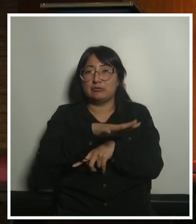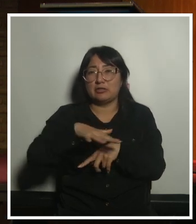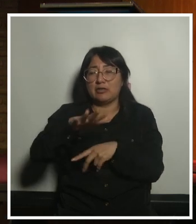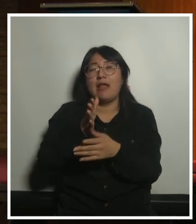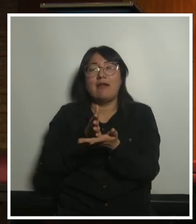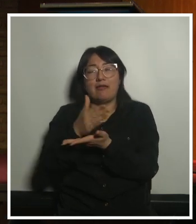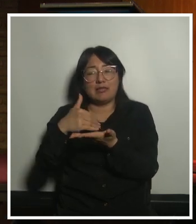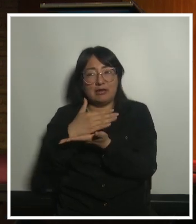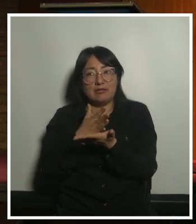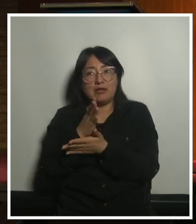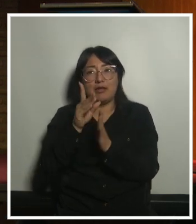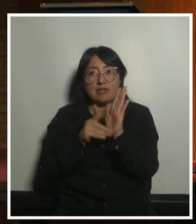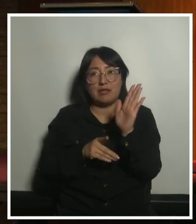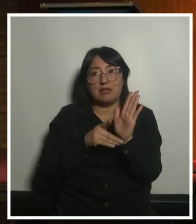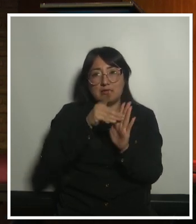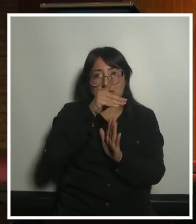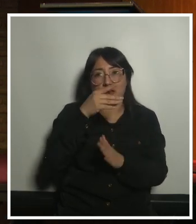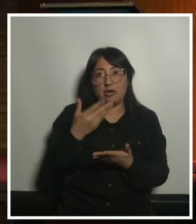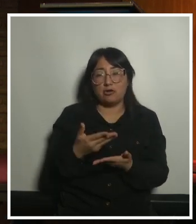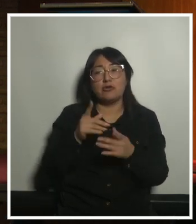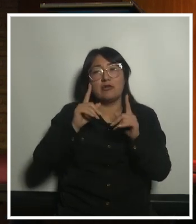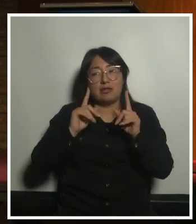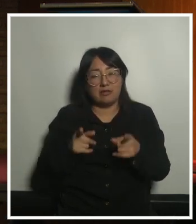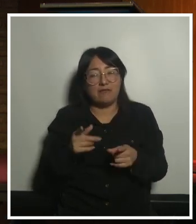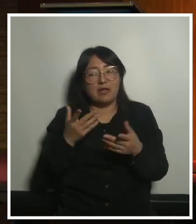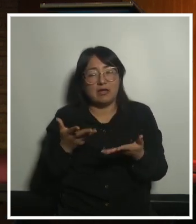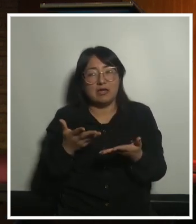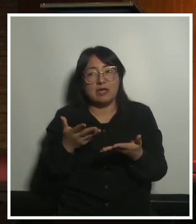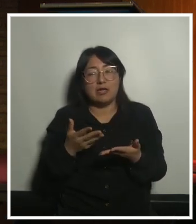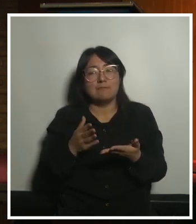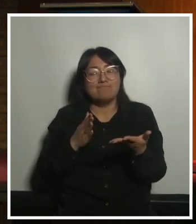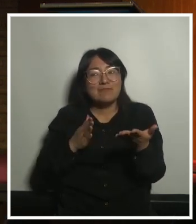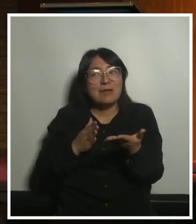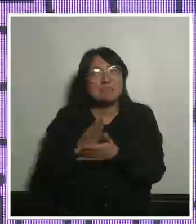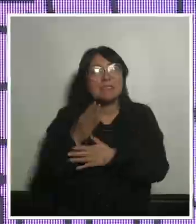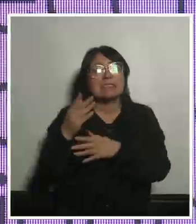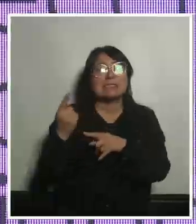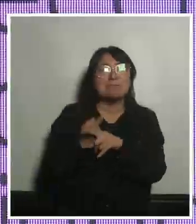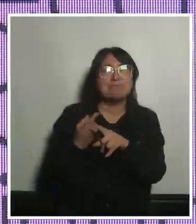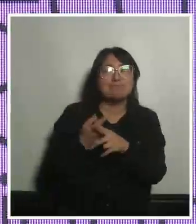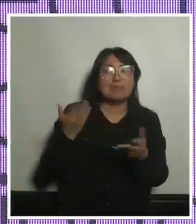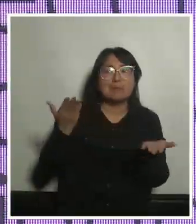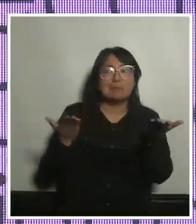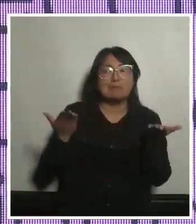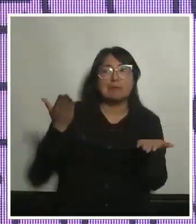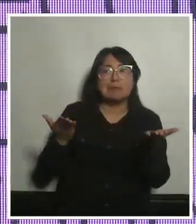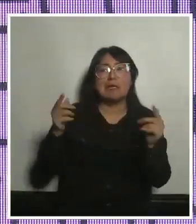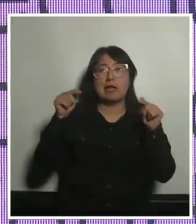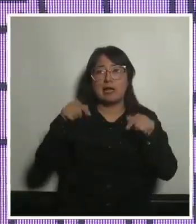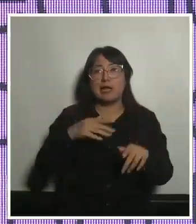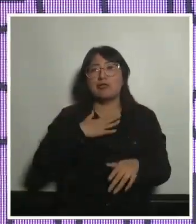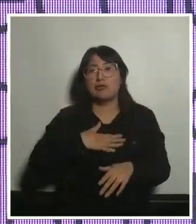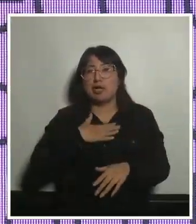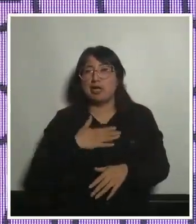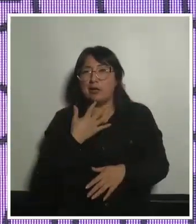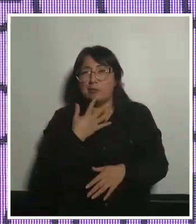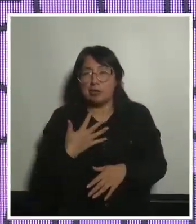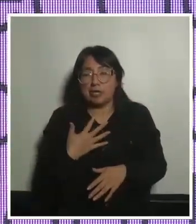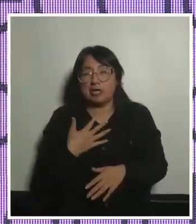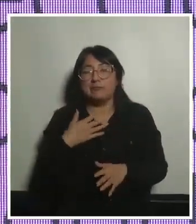estrategia de desarrollo que deberían entonces ir dialogando para generar esto que todos queremos, ciudades